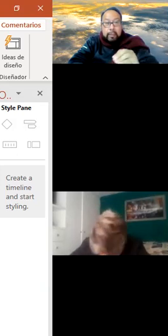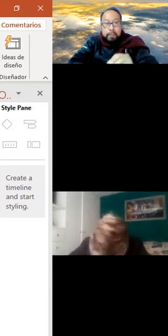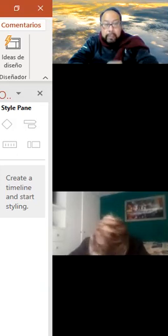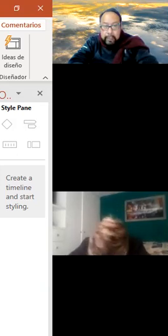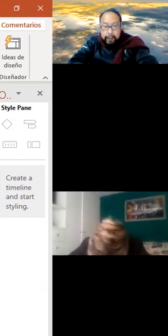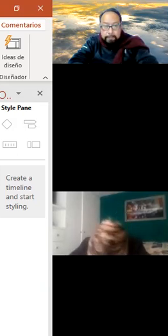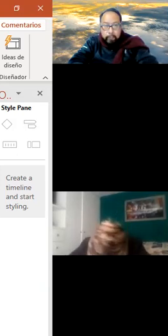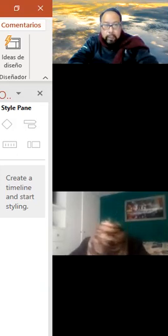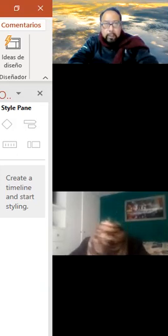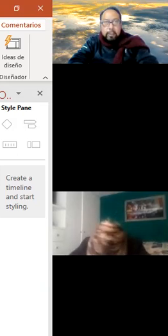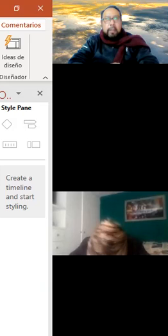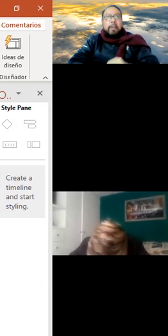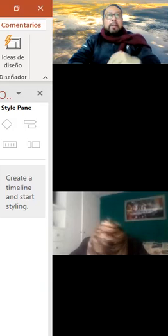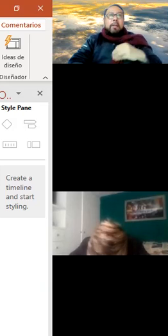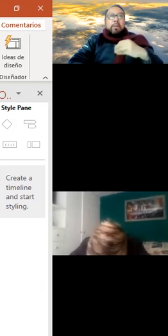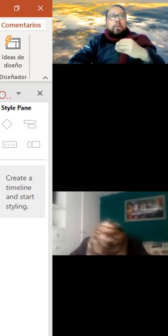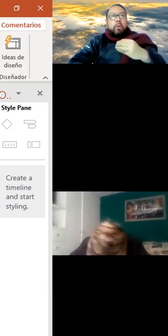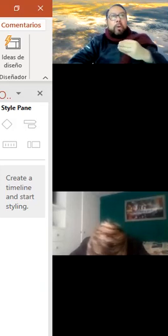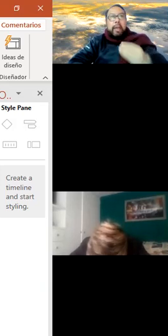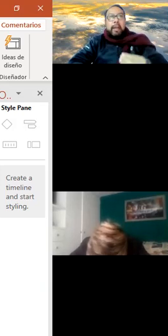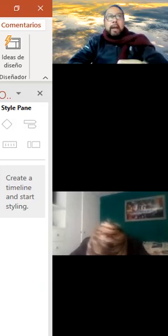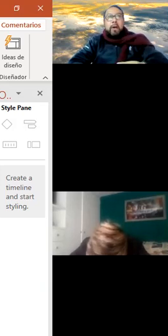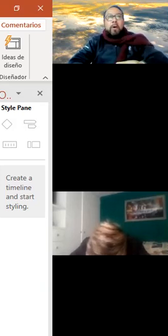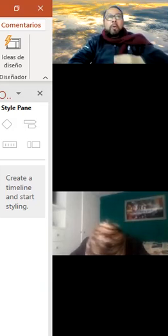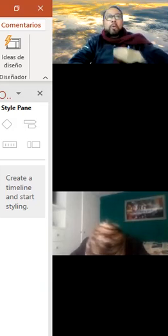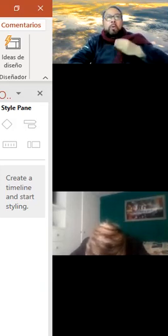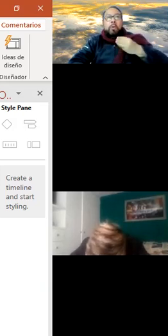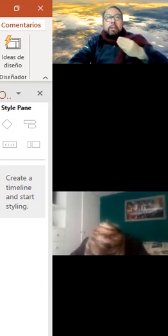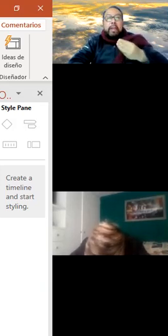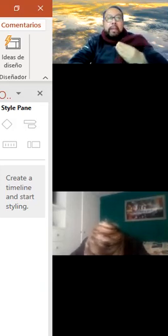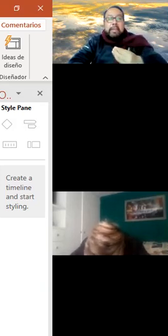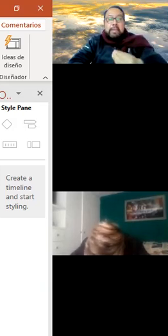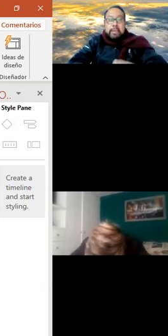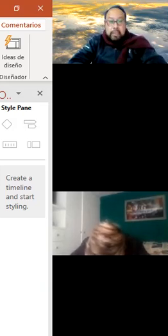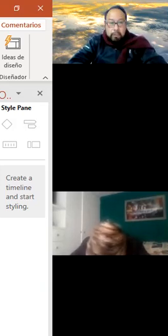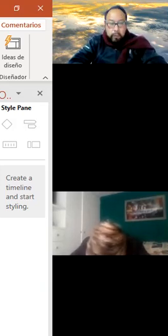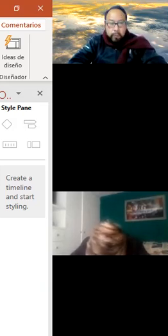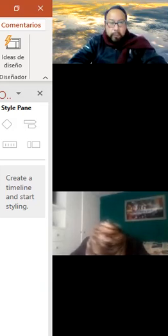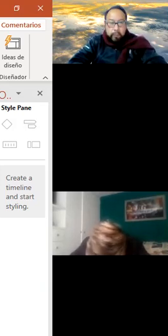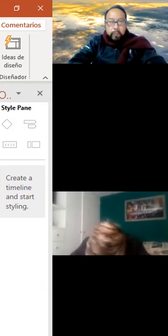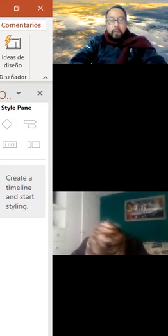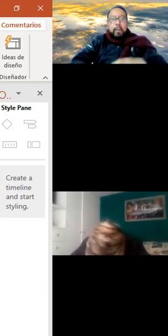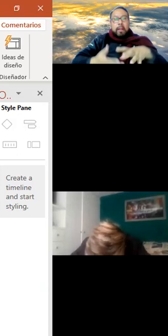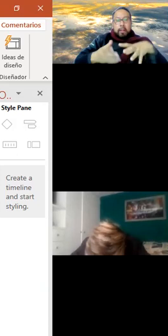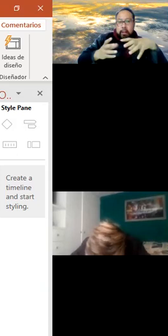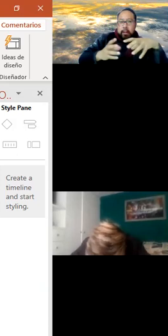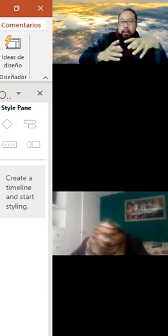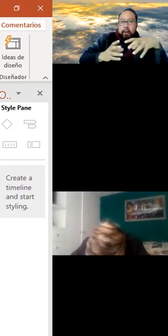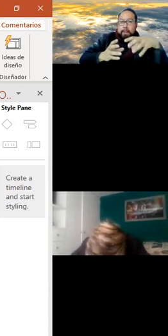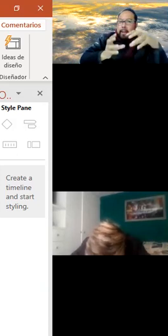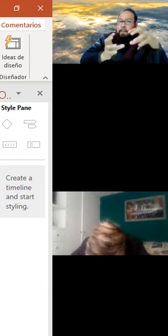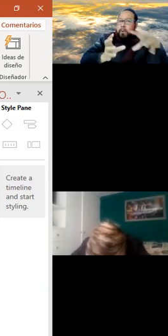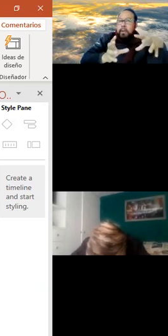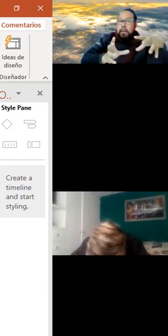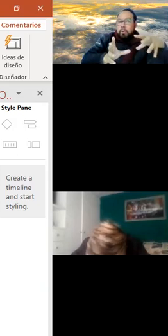cada disciplina, es decir, su jerga o su tecnicismo.